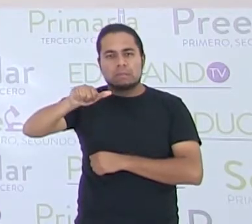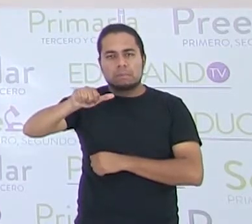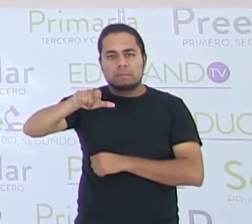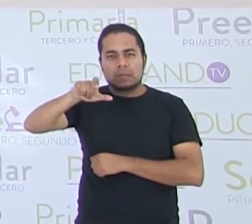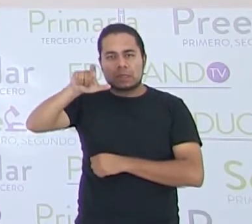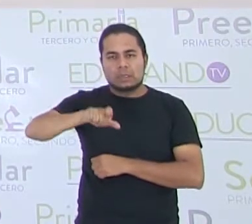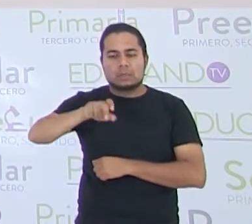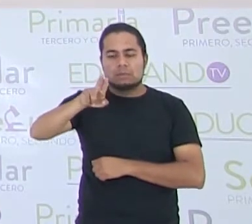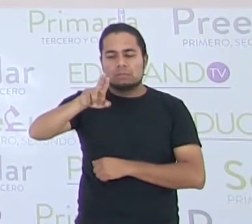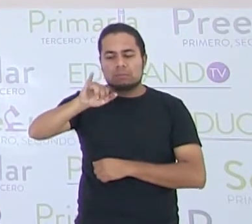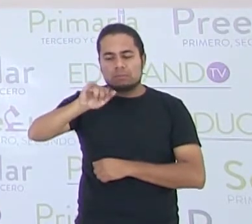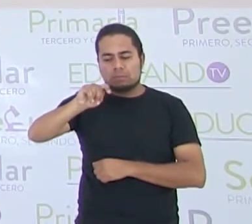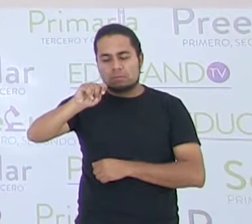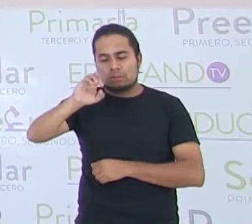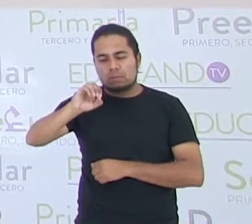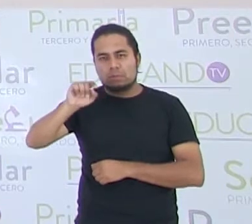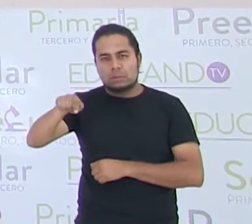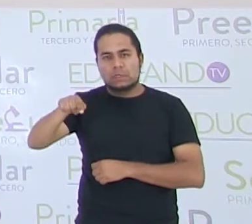así que pensó